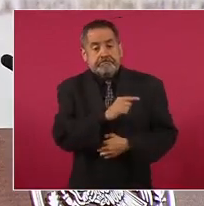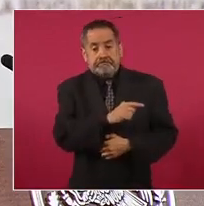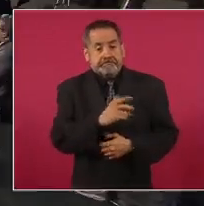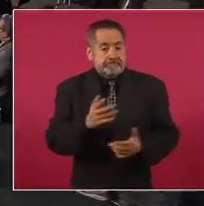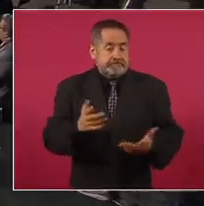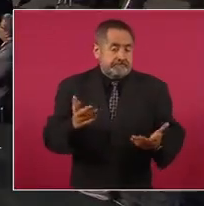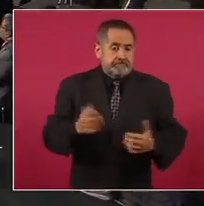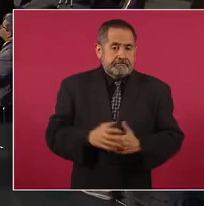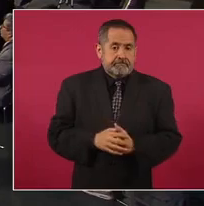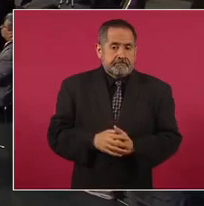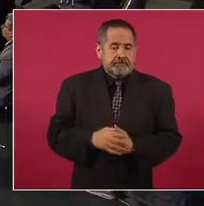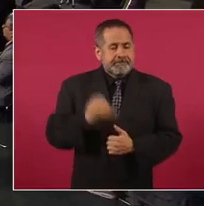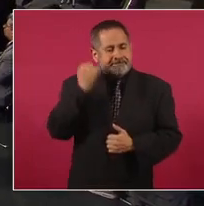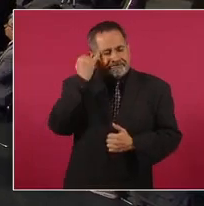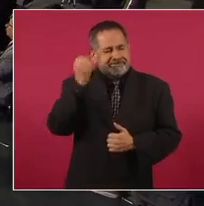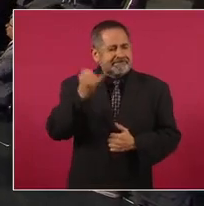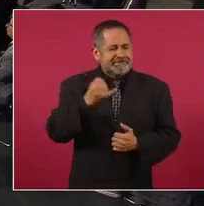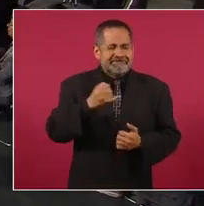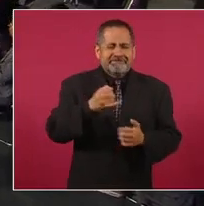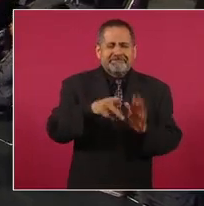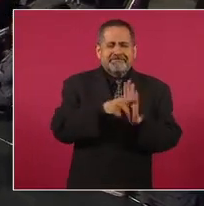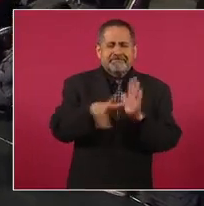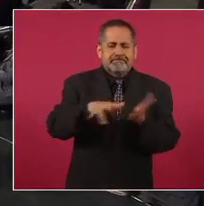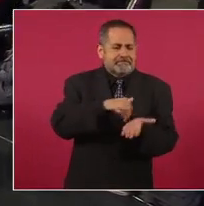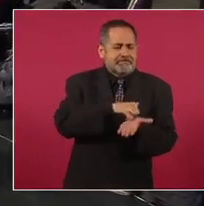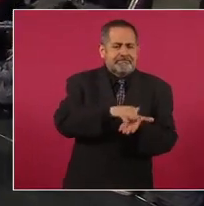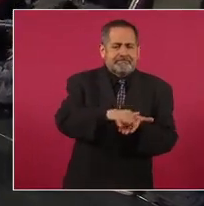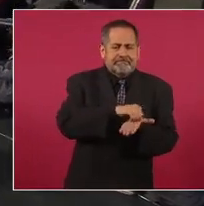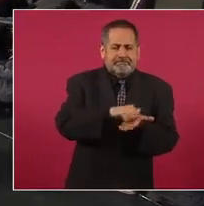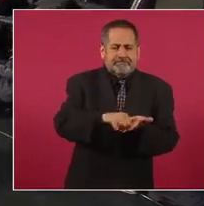Imagínense, New York Times.